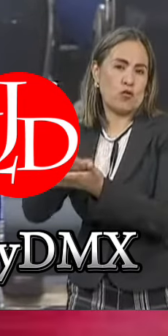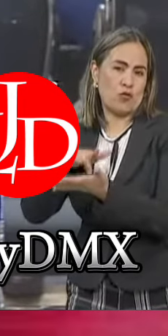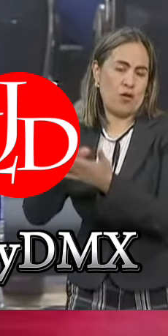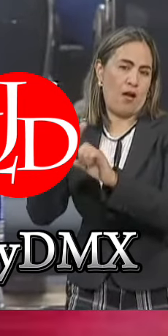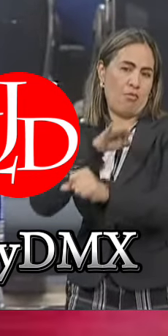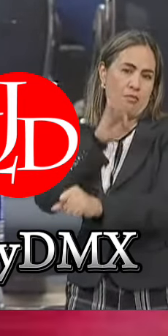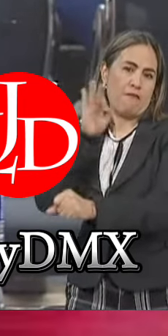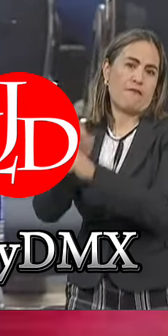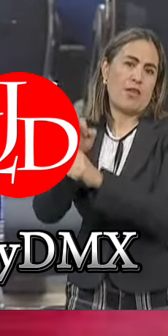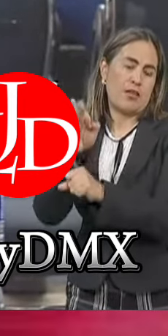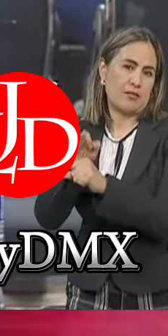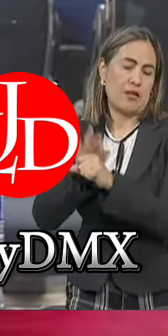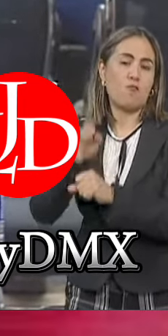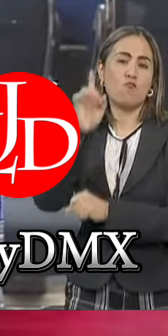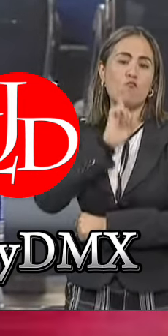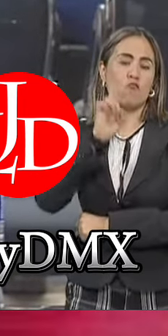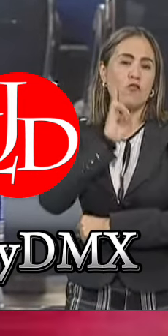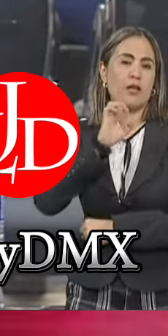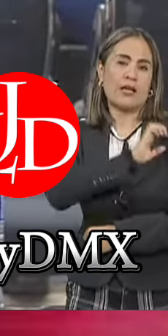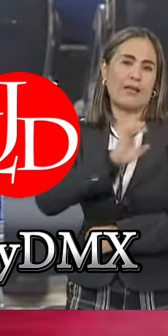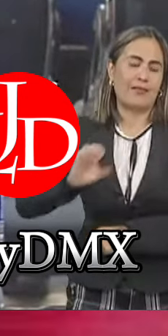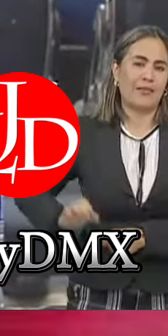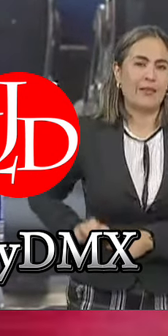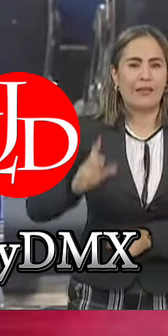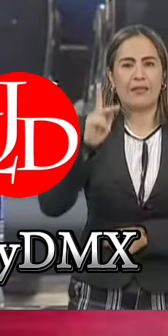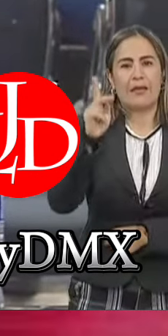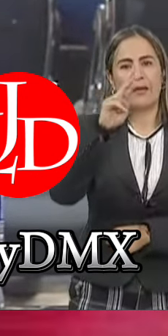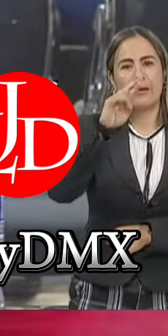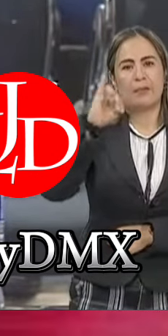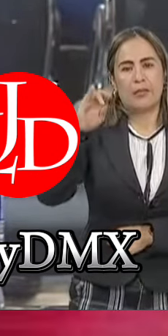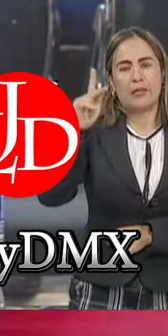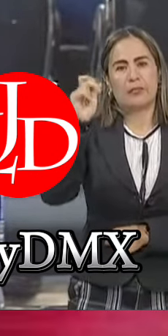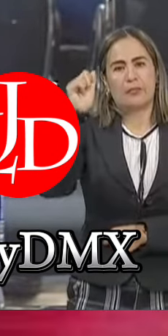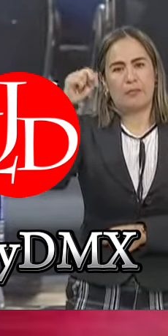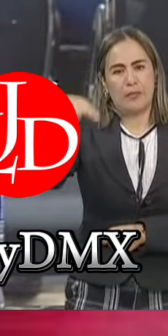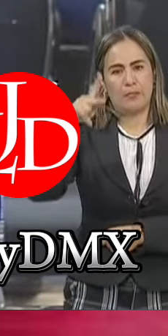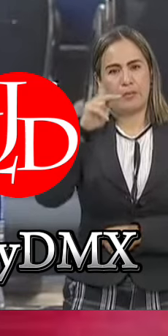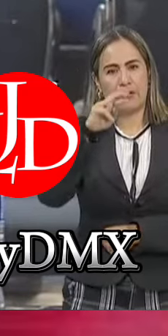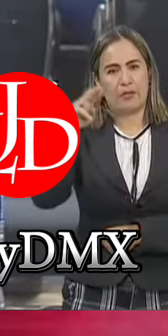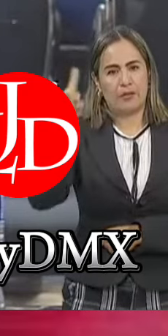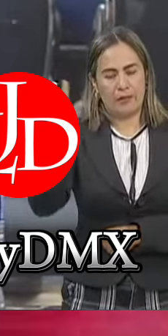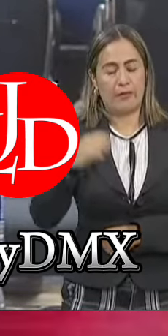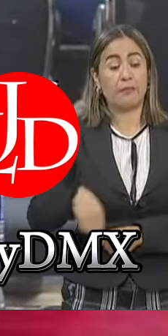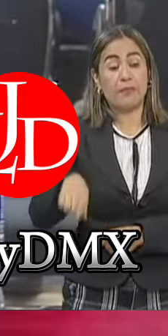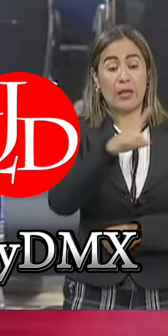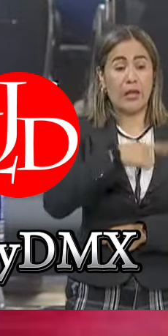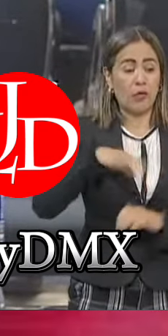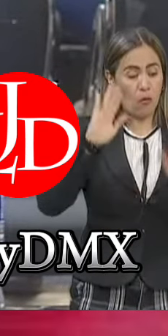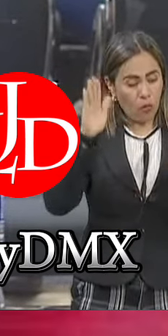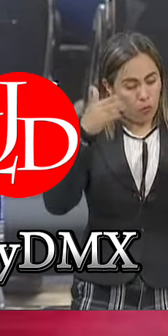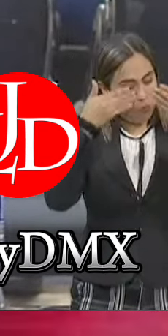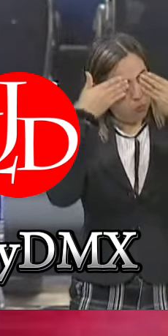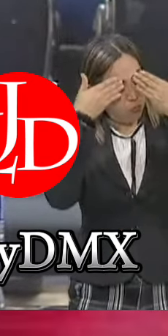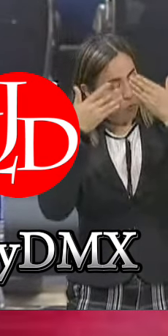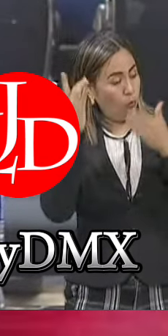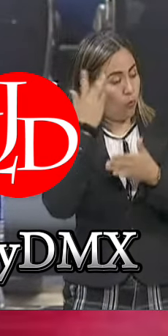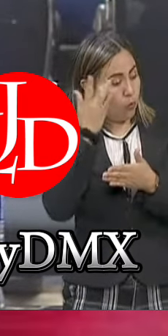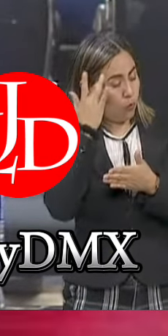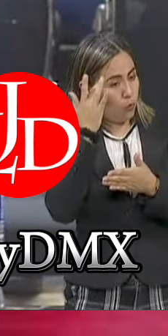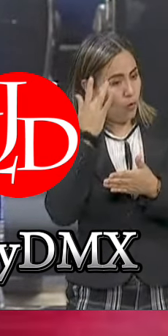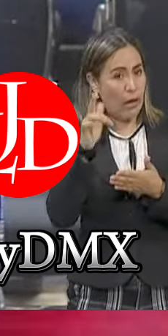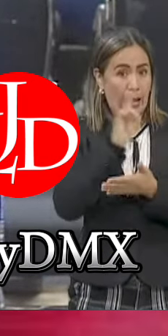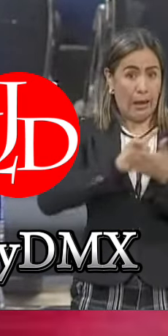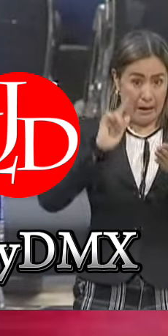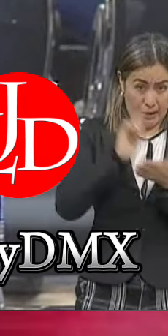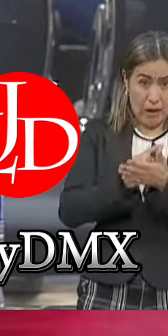defensa de la candidata del frente del prian y que están cerrando los ojos a una intervención inmoral ilegal y